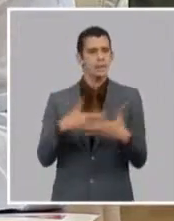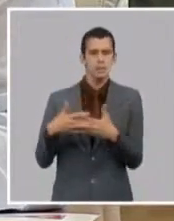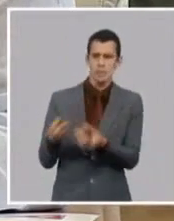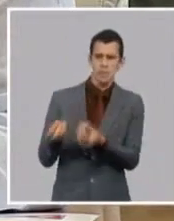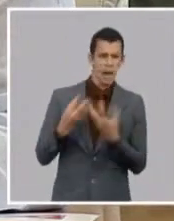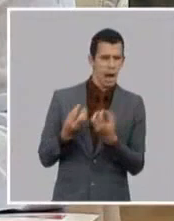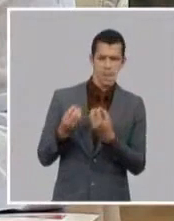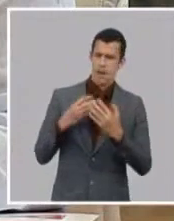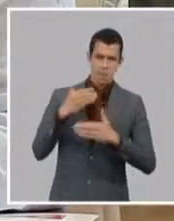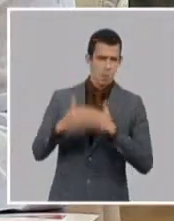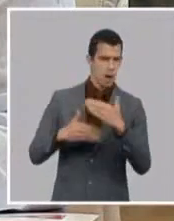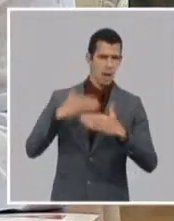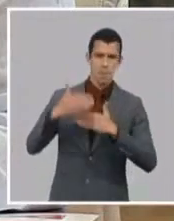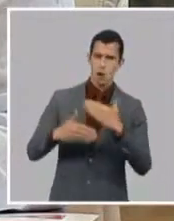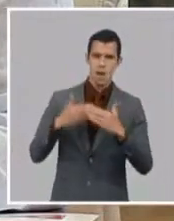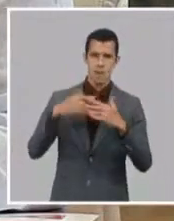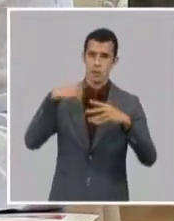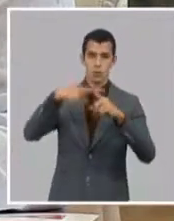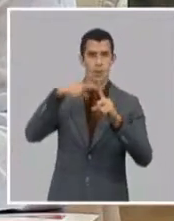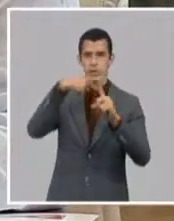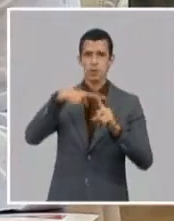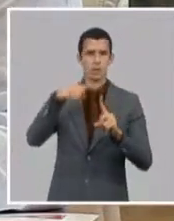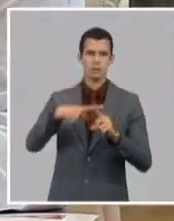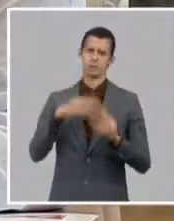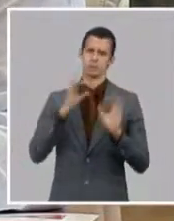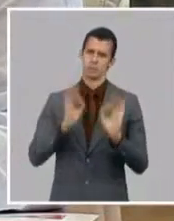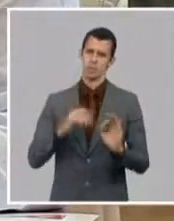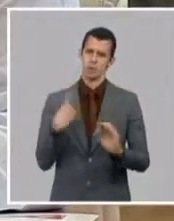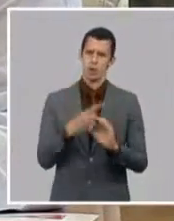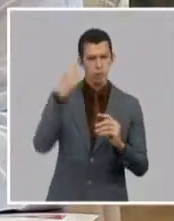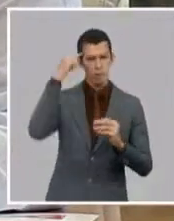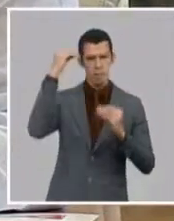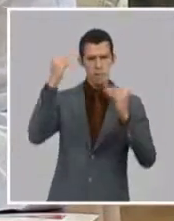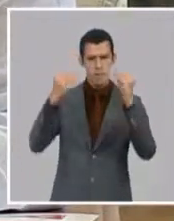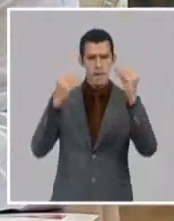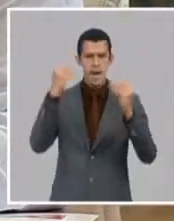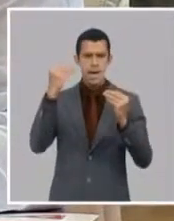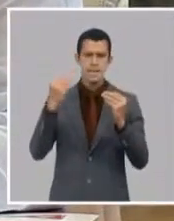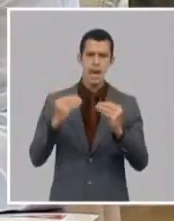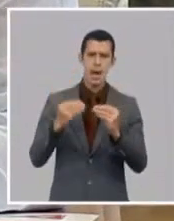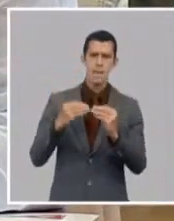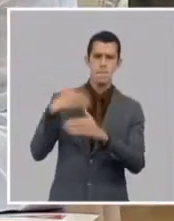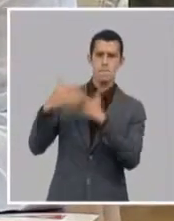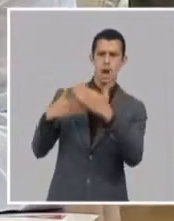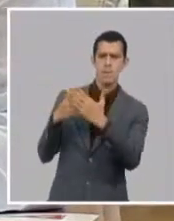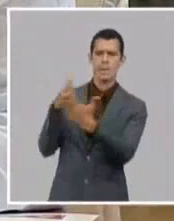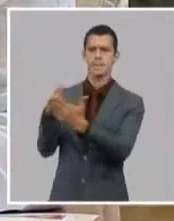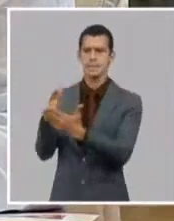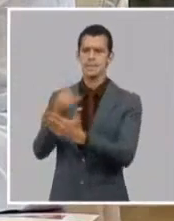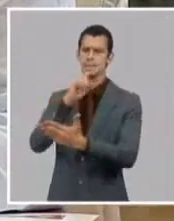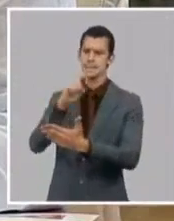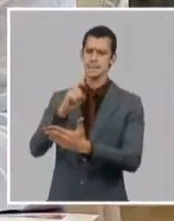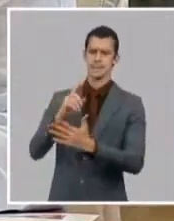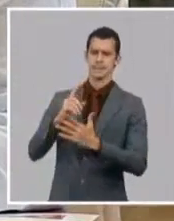como parte del modelo económico y social de Cuba, su perfeccionamiento, introduciendo cambios, reformas, aplicando